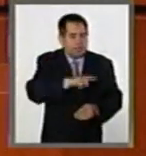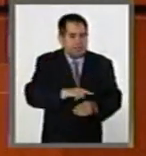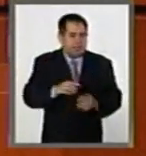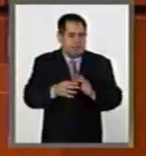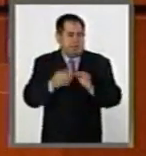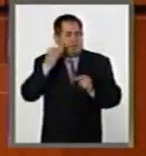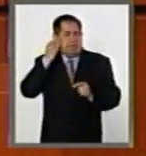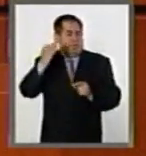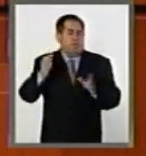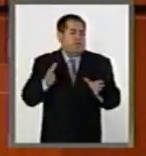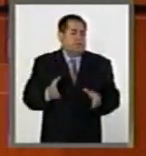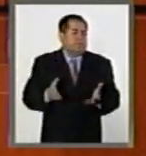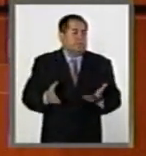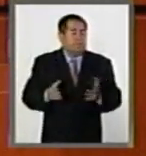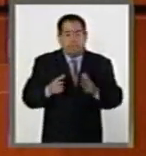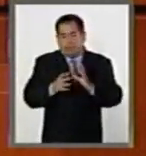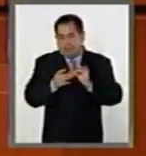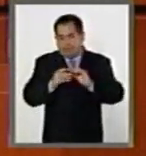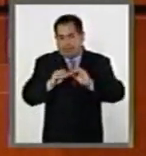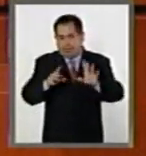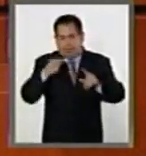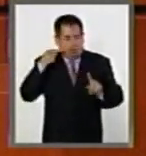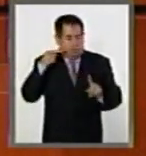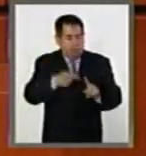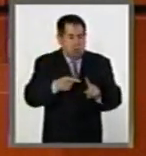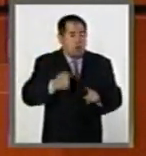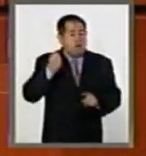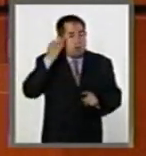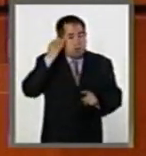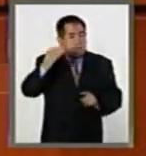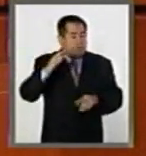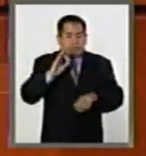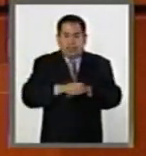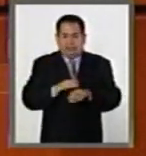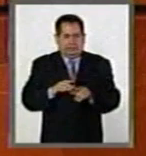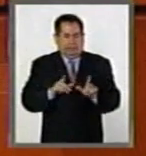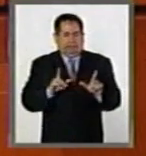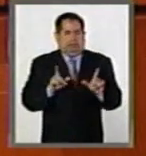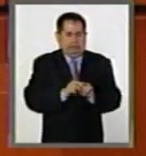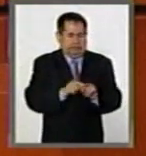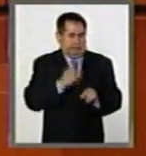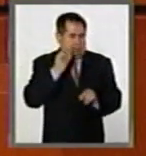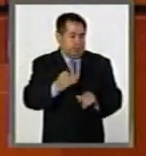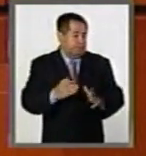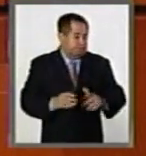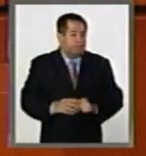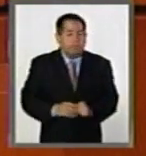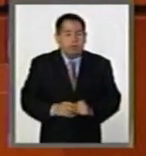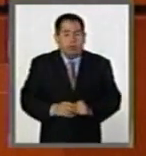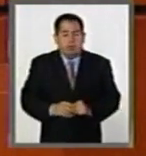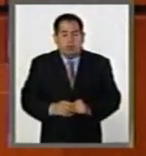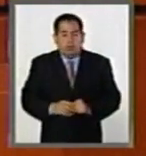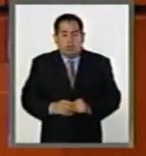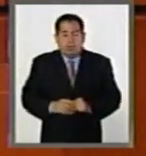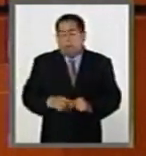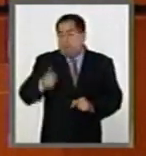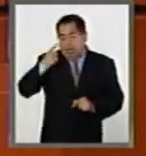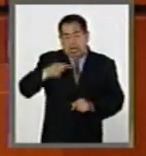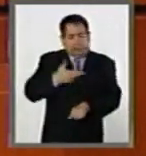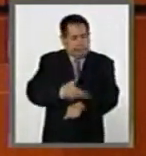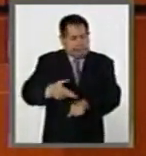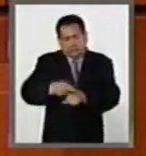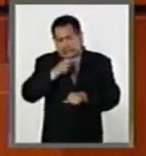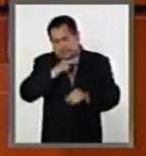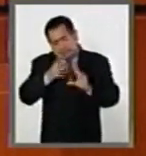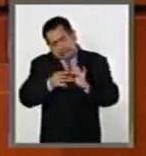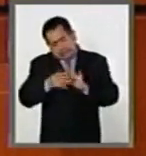tiempo determinado y, por supuesto, con la duración más breve que proceda. La celeridad procesal, así